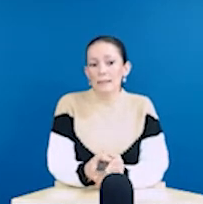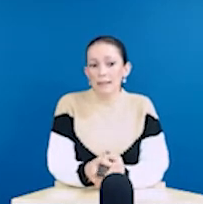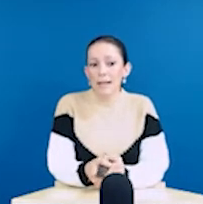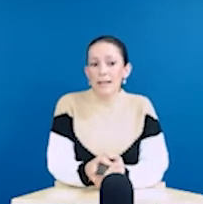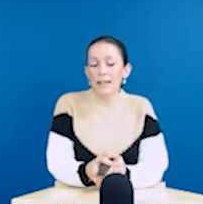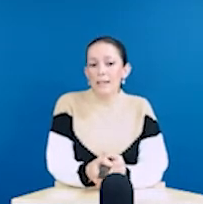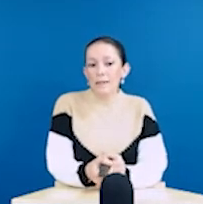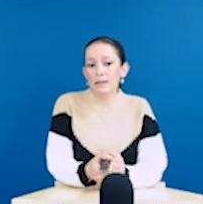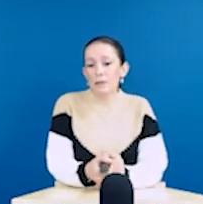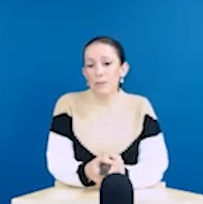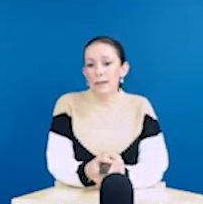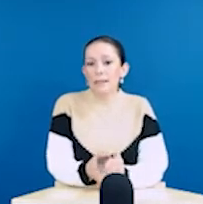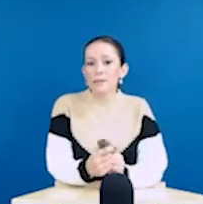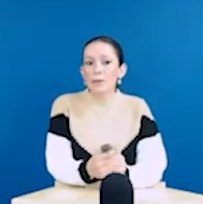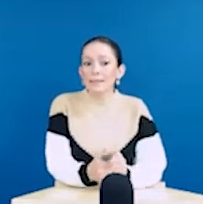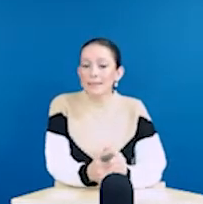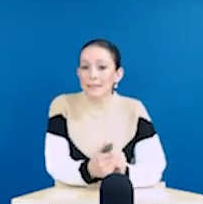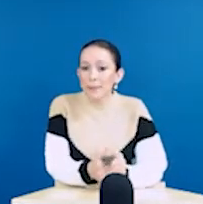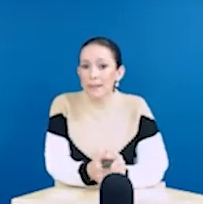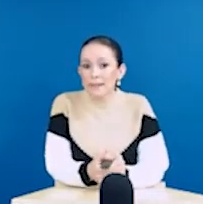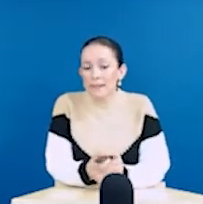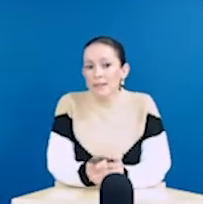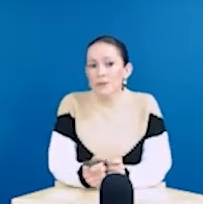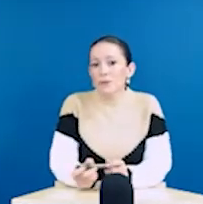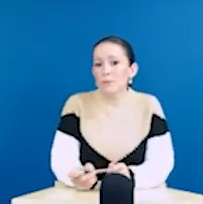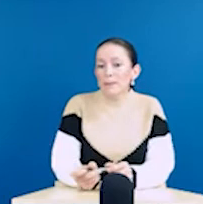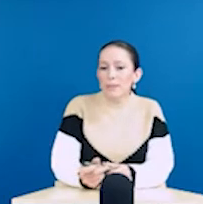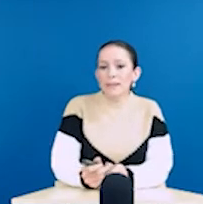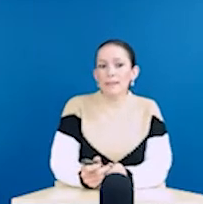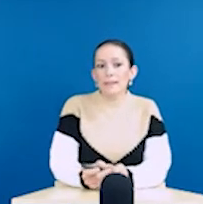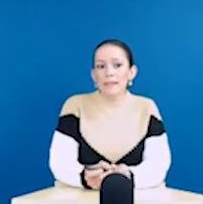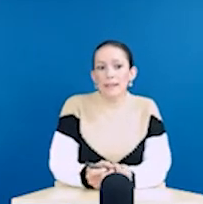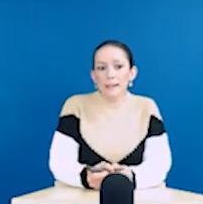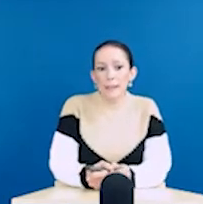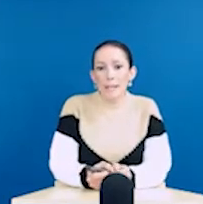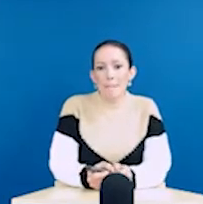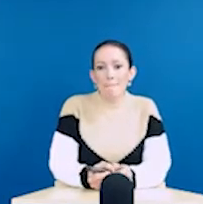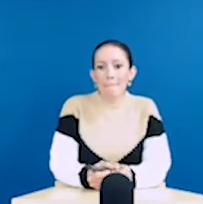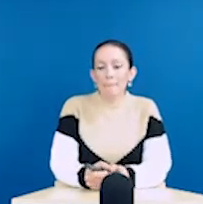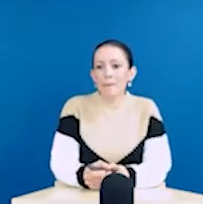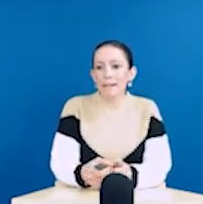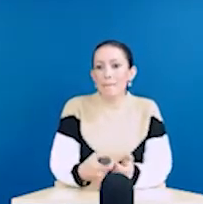vía intratecal y la vía tópica. Todas estas vías nos permiten